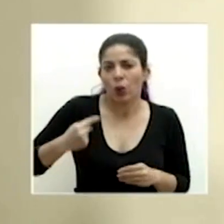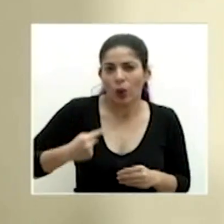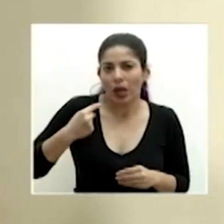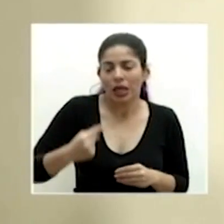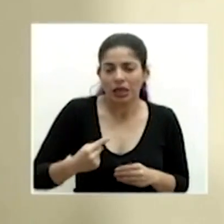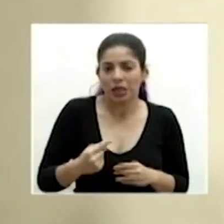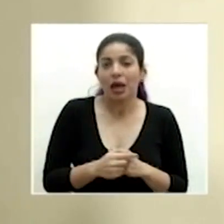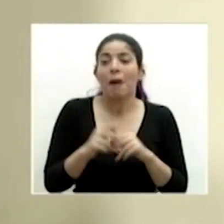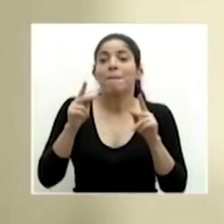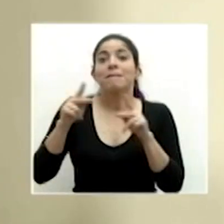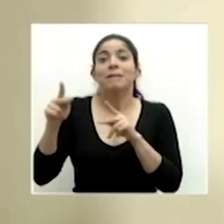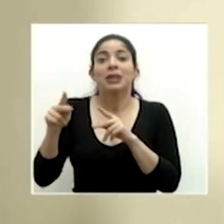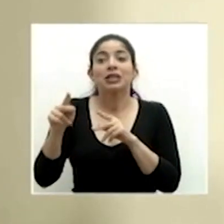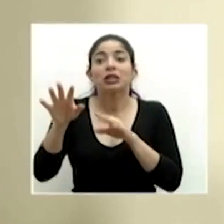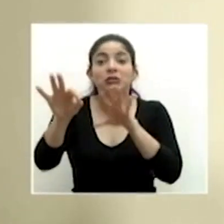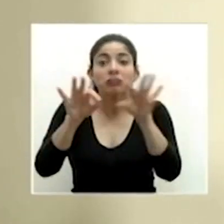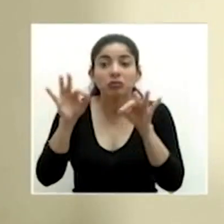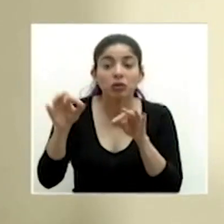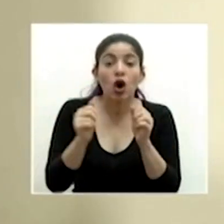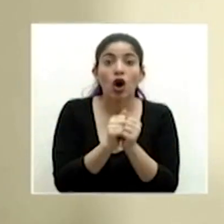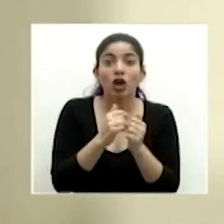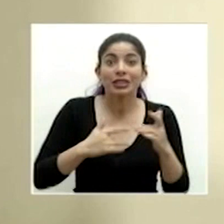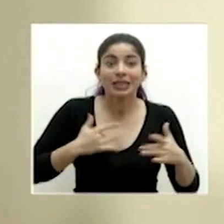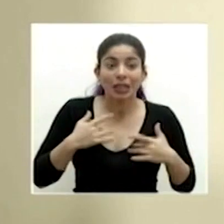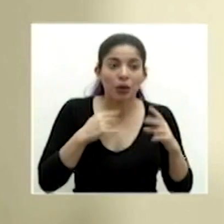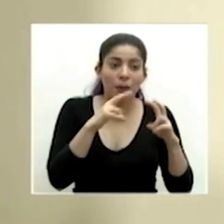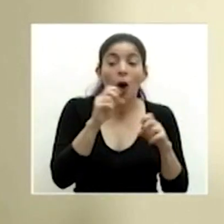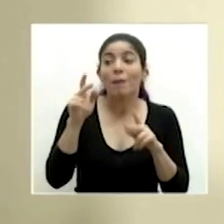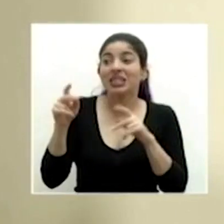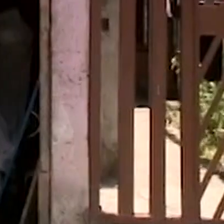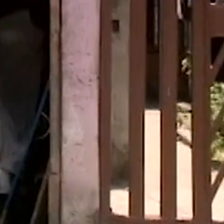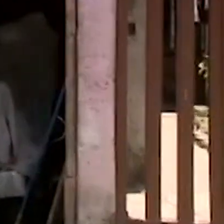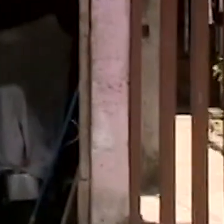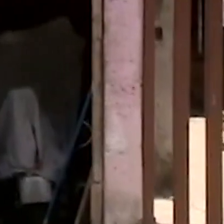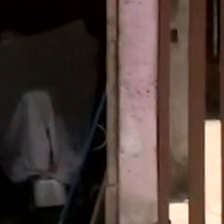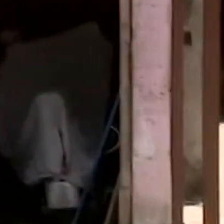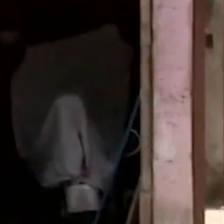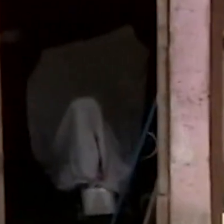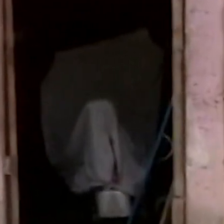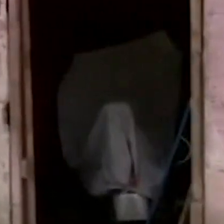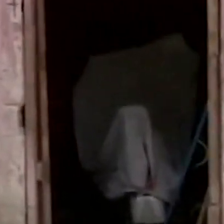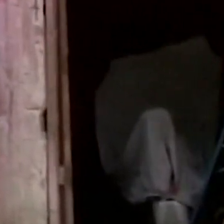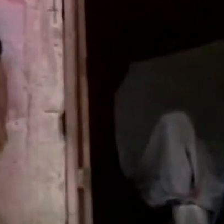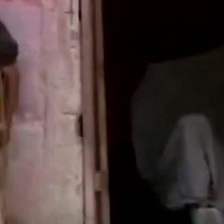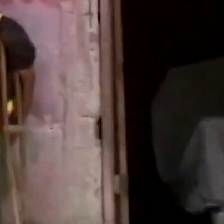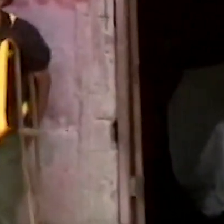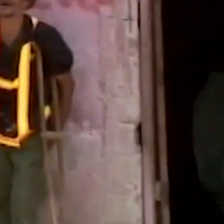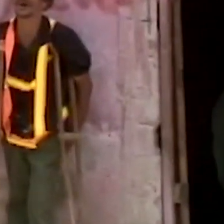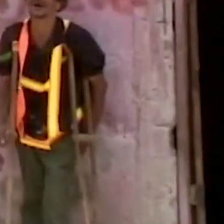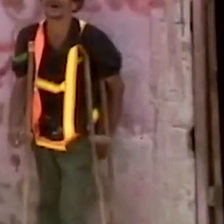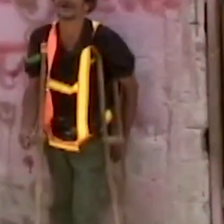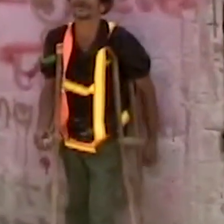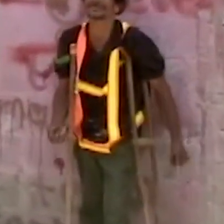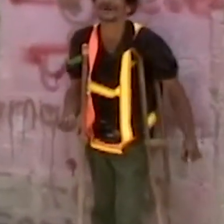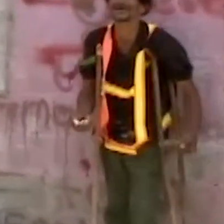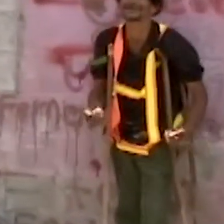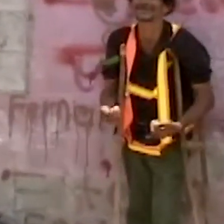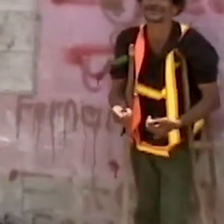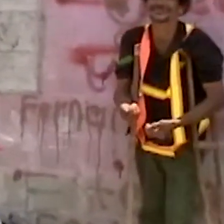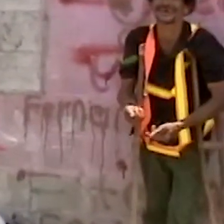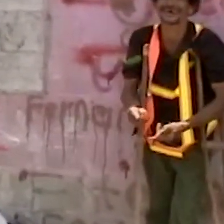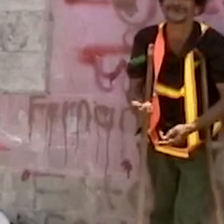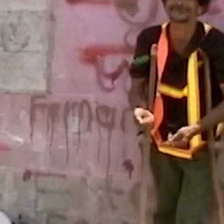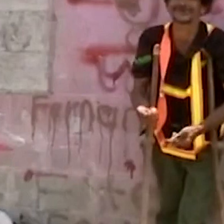incluso se muestrean personas sintomáticas y no sintomáticas. El ministro no detalló edades ni género de las